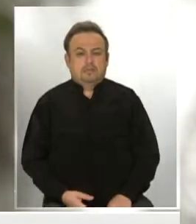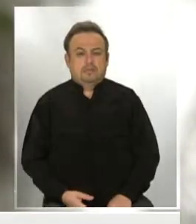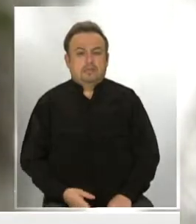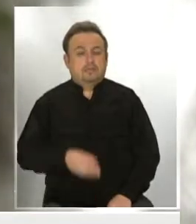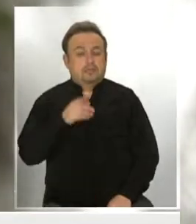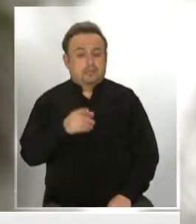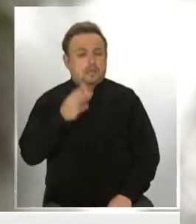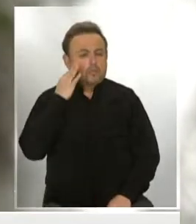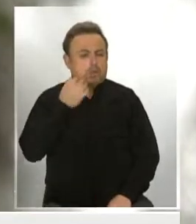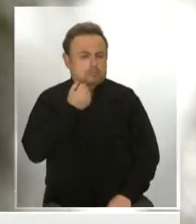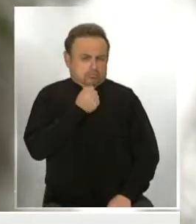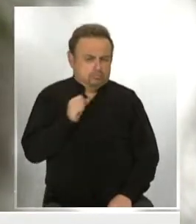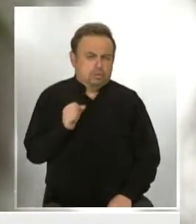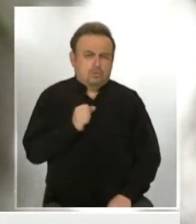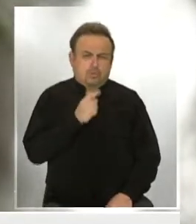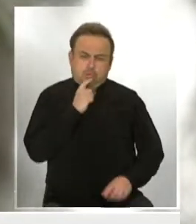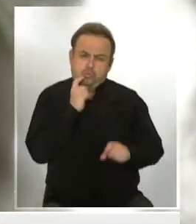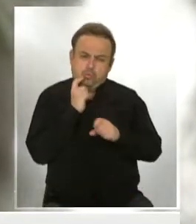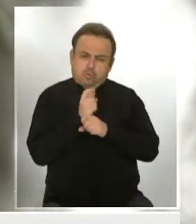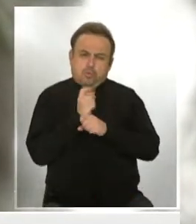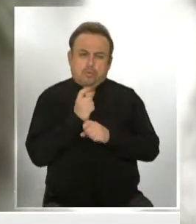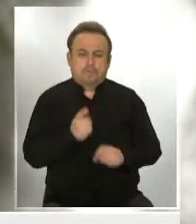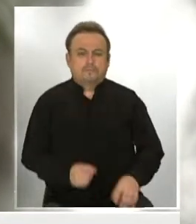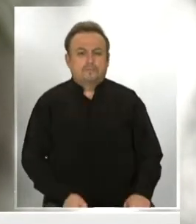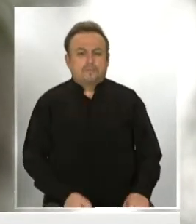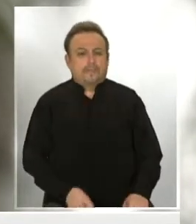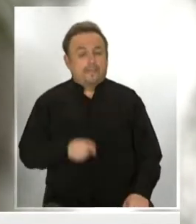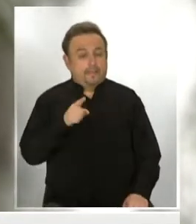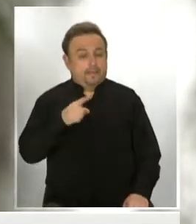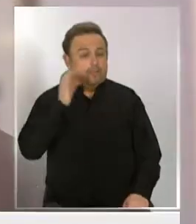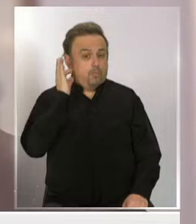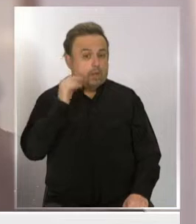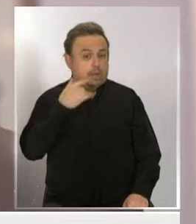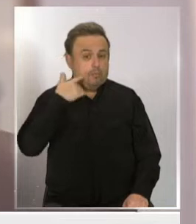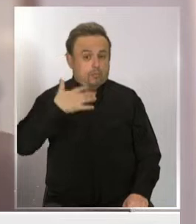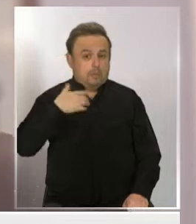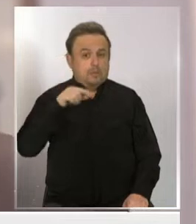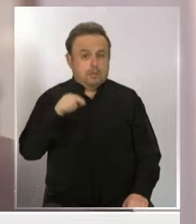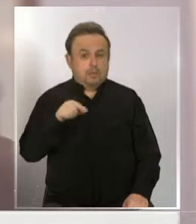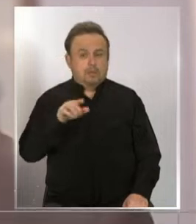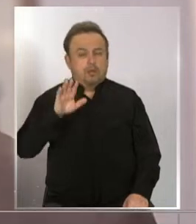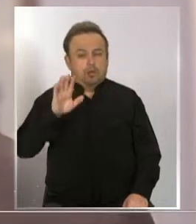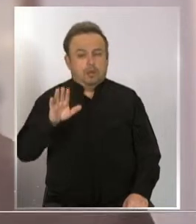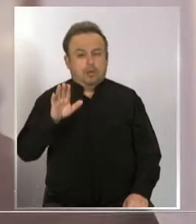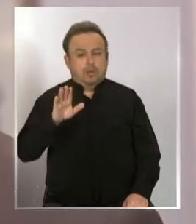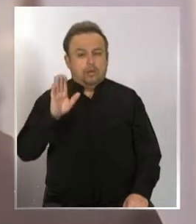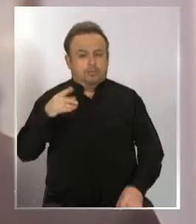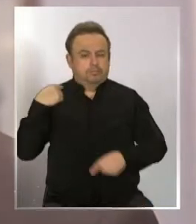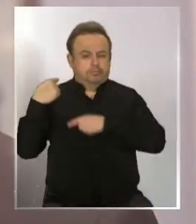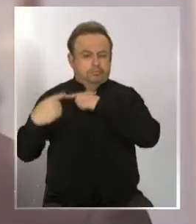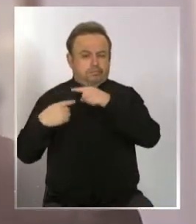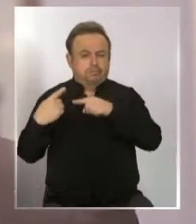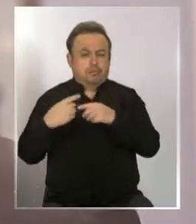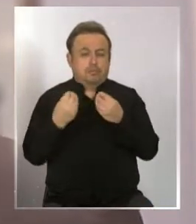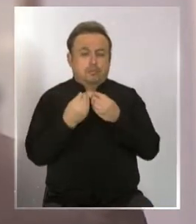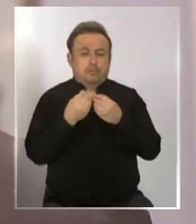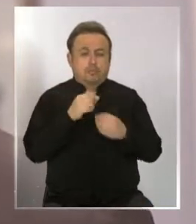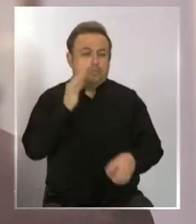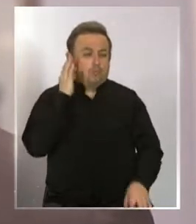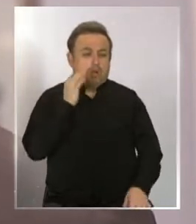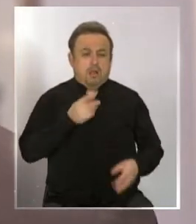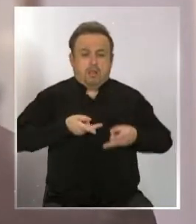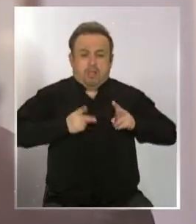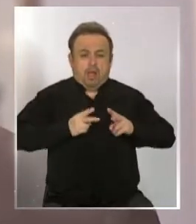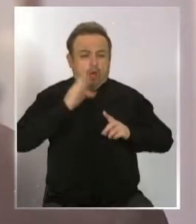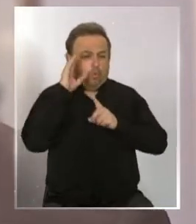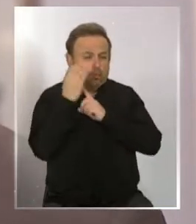Fue una mujer rebelde, una mujer importante. Ella viene de un mundo colonial donde las mujeres tienen muy pocos derechos, no tienen derecho a